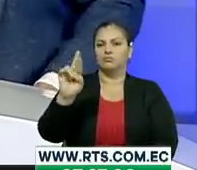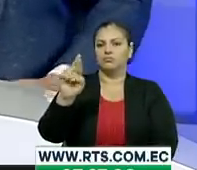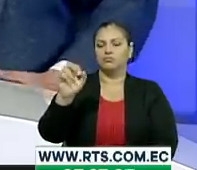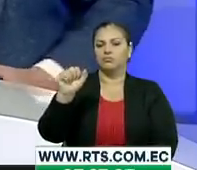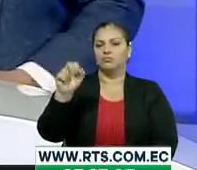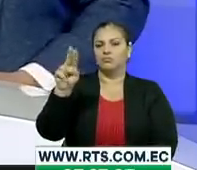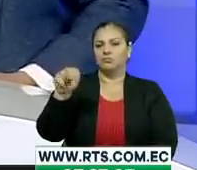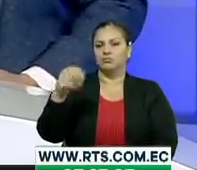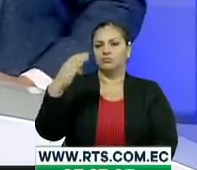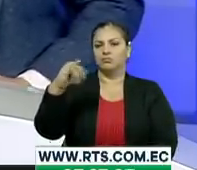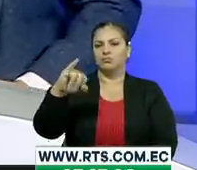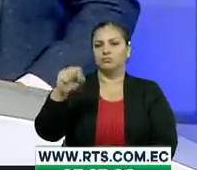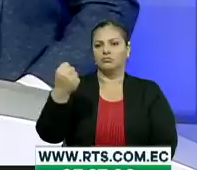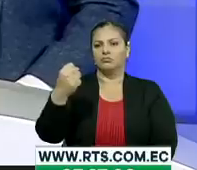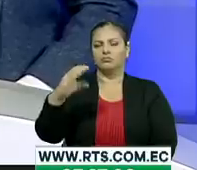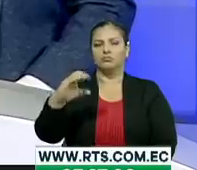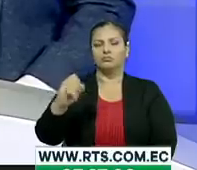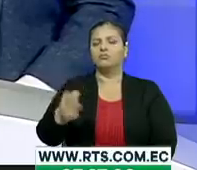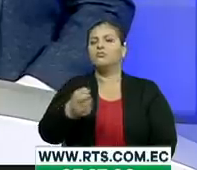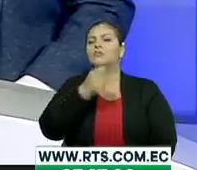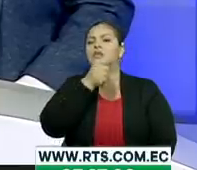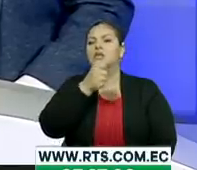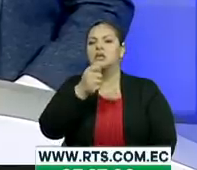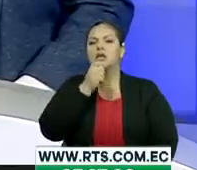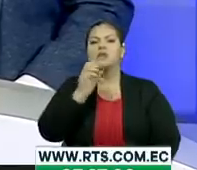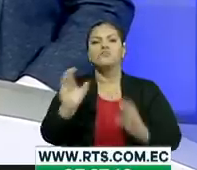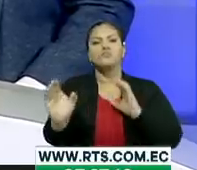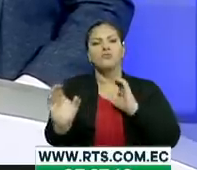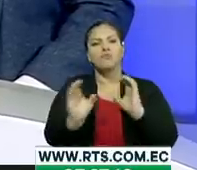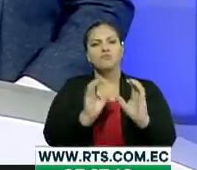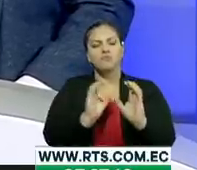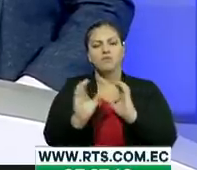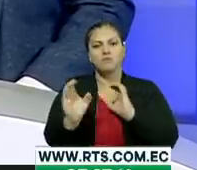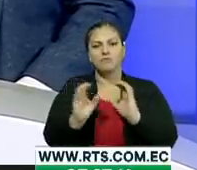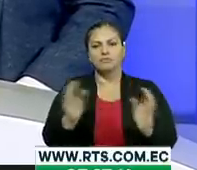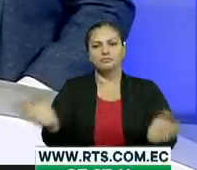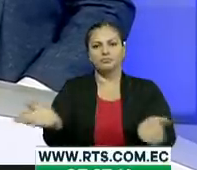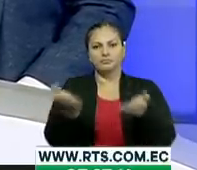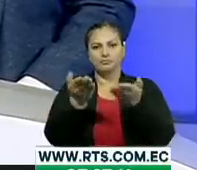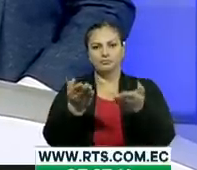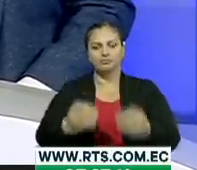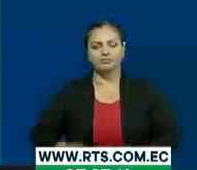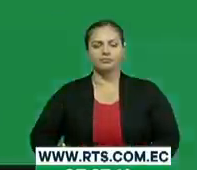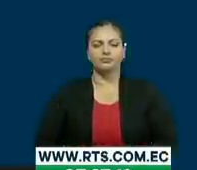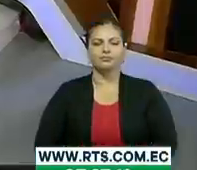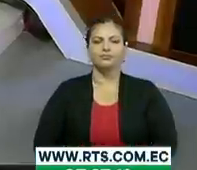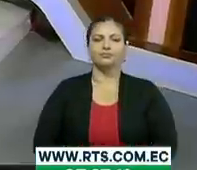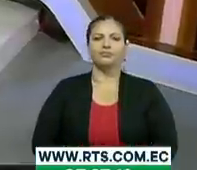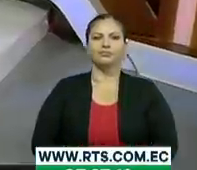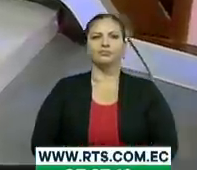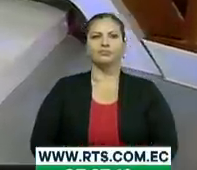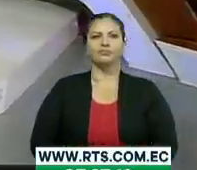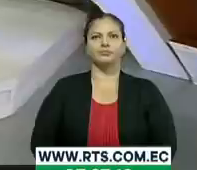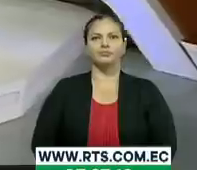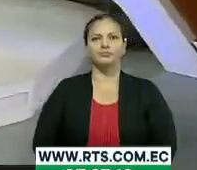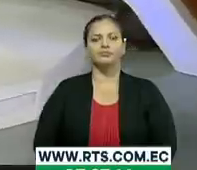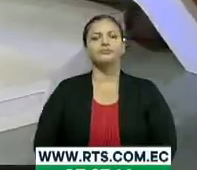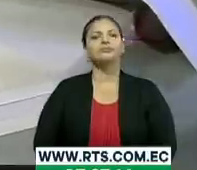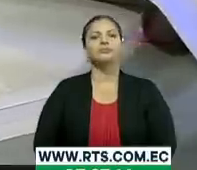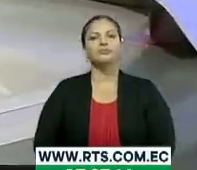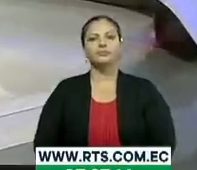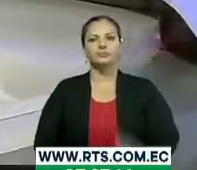estar hablando el día de hoy junto a Luisa, así que de inmediato contactamos contigo, mi querida compañera, vamos. Gracias, José Luis, amables